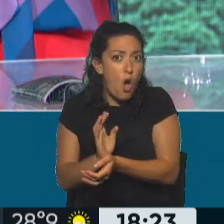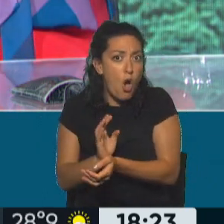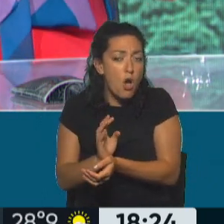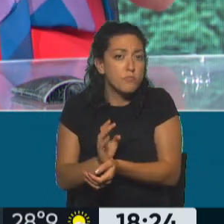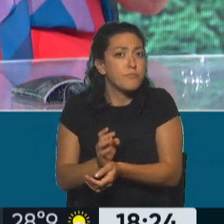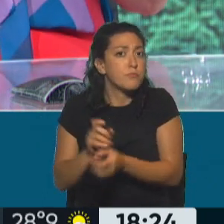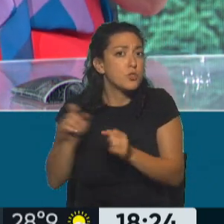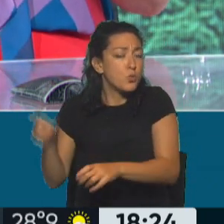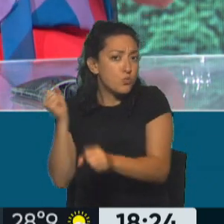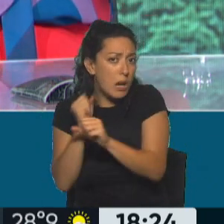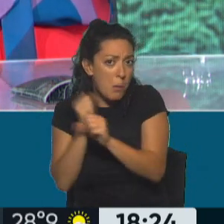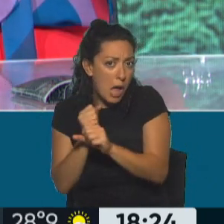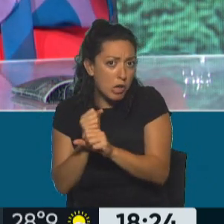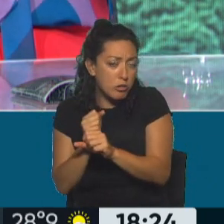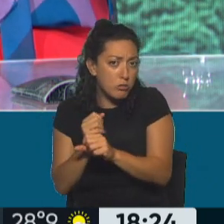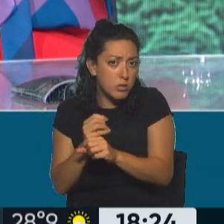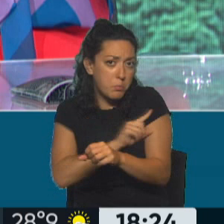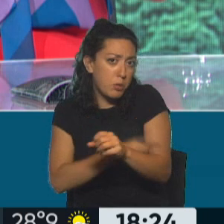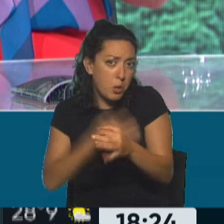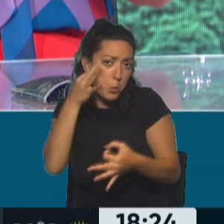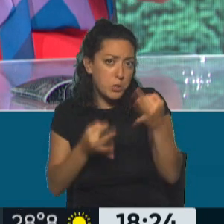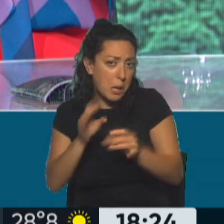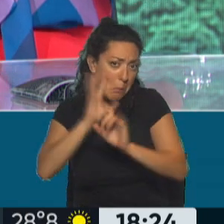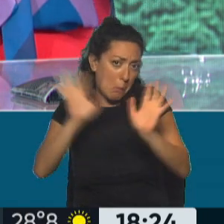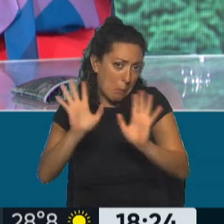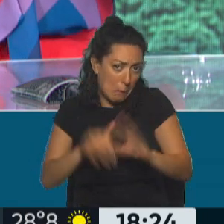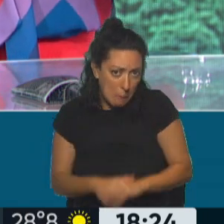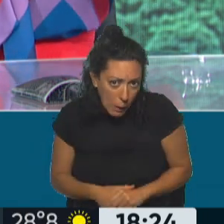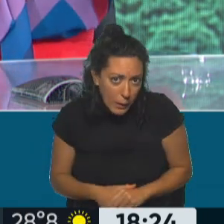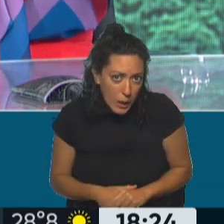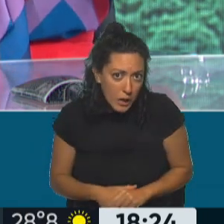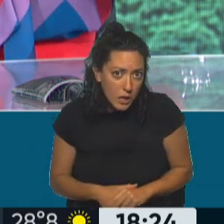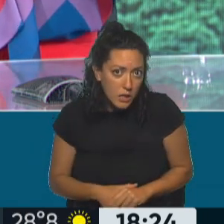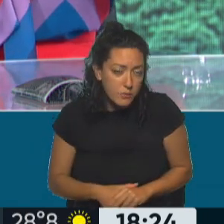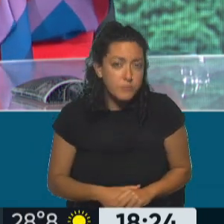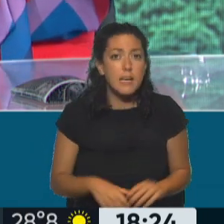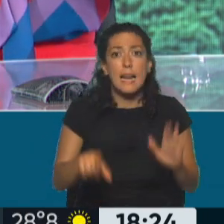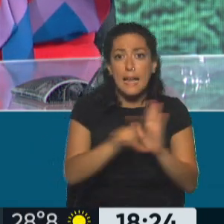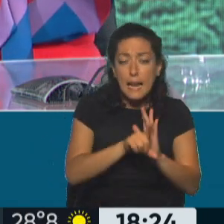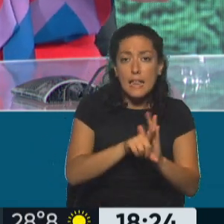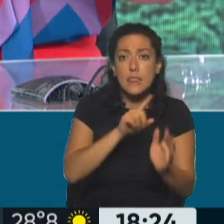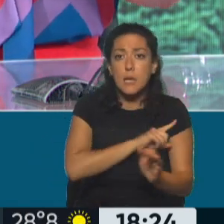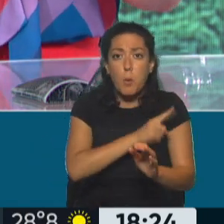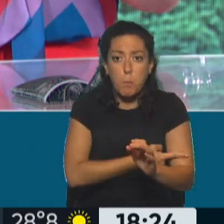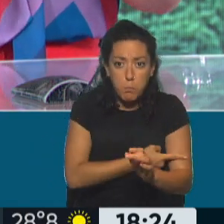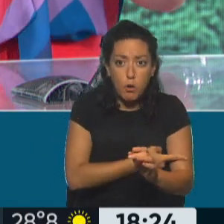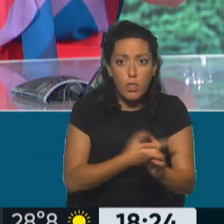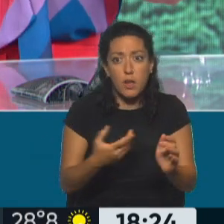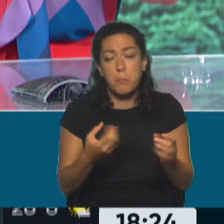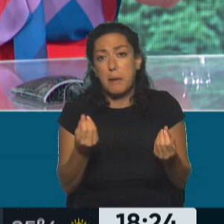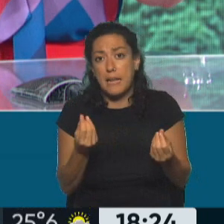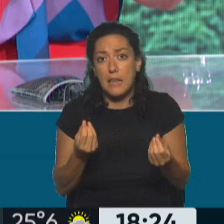propias del Poder Judicial y se arroga al Poder Judicial potestades del Poder Legislativo para decir cómo